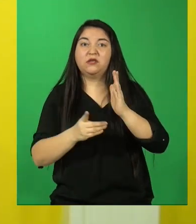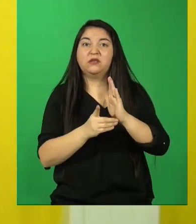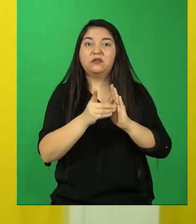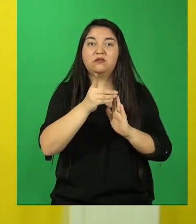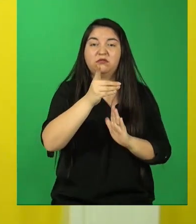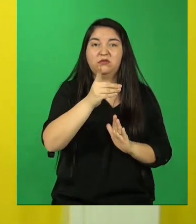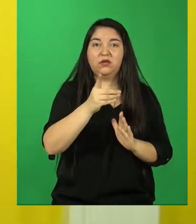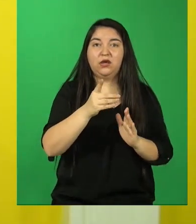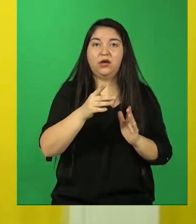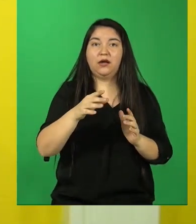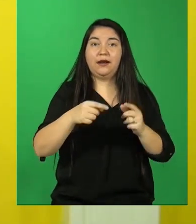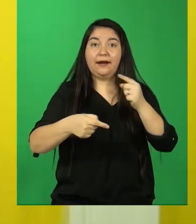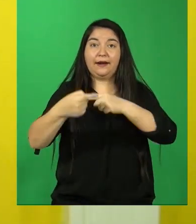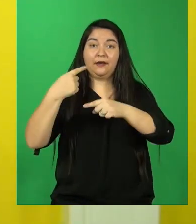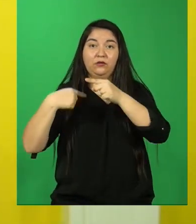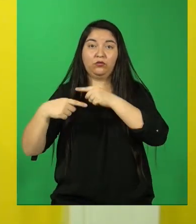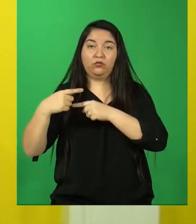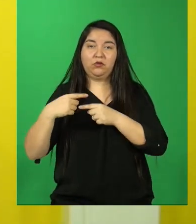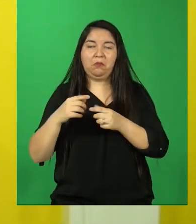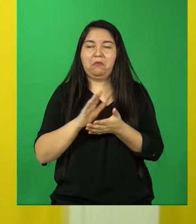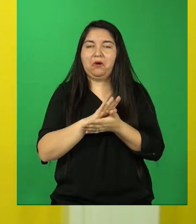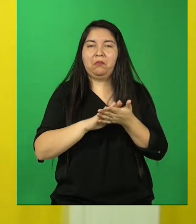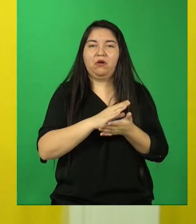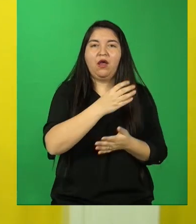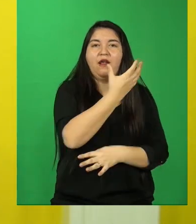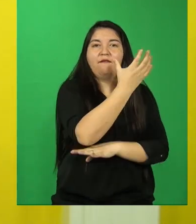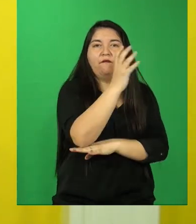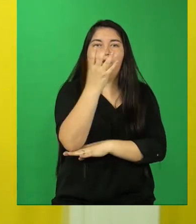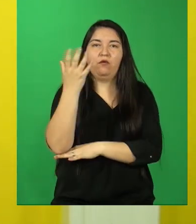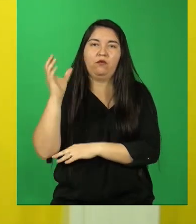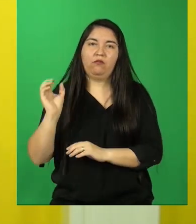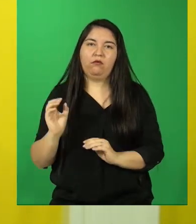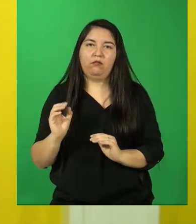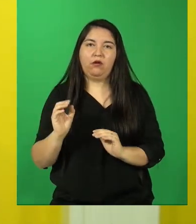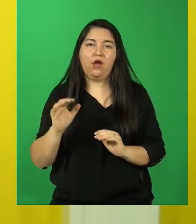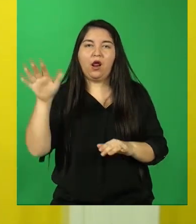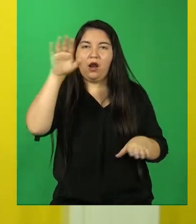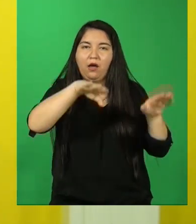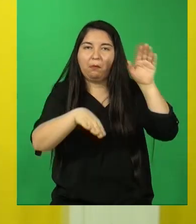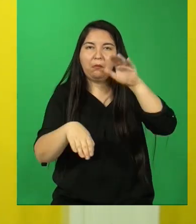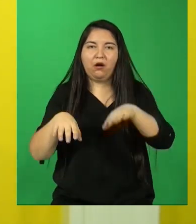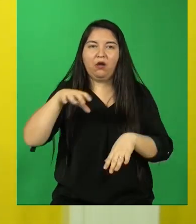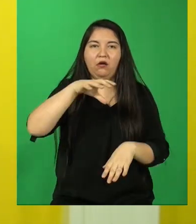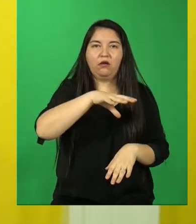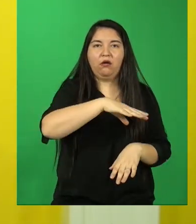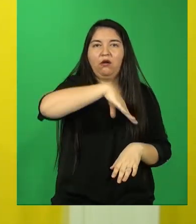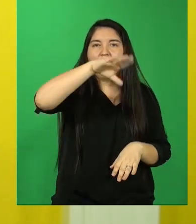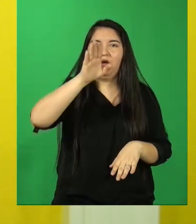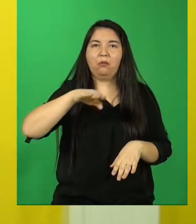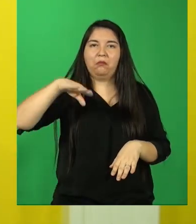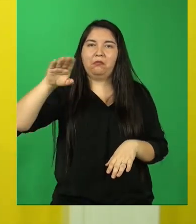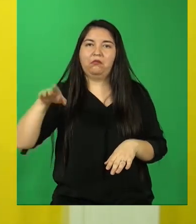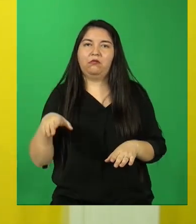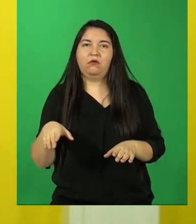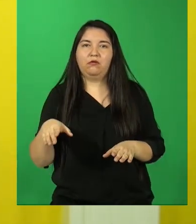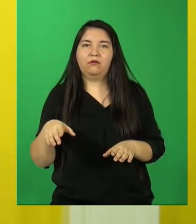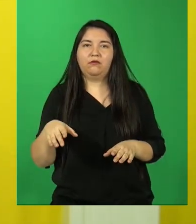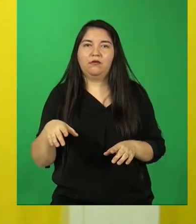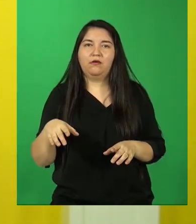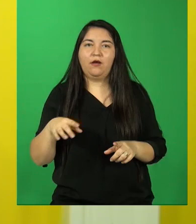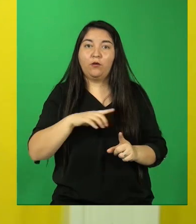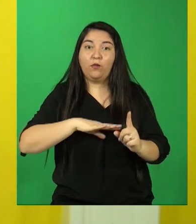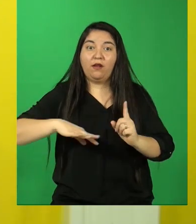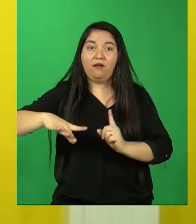acción, en un bosque, en la playa, en la montaña, en una